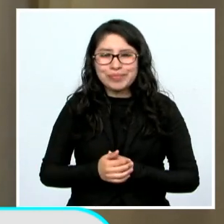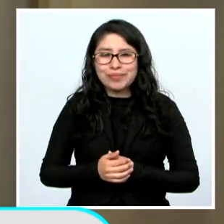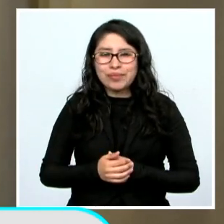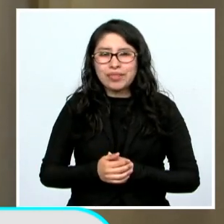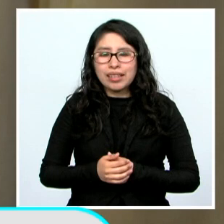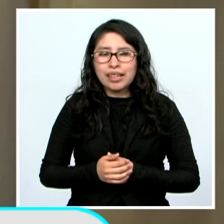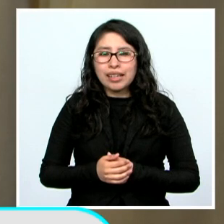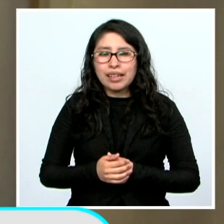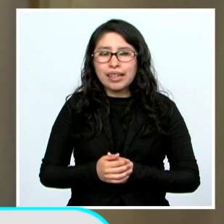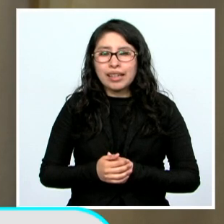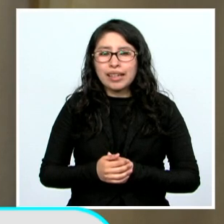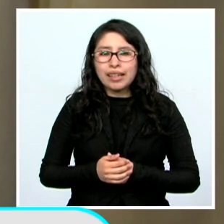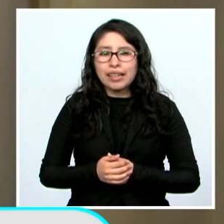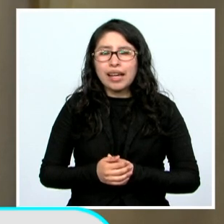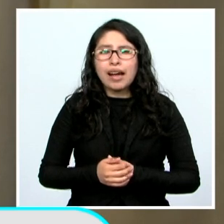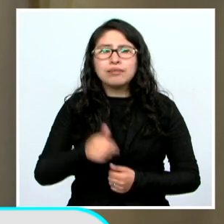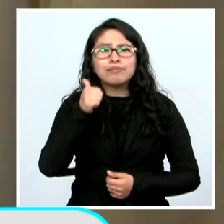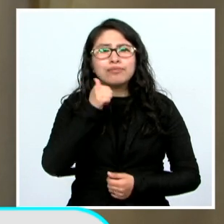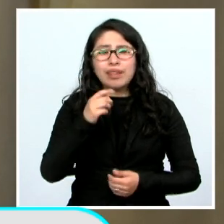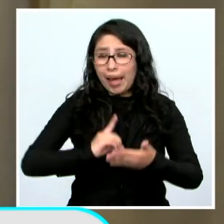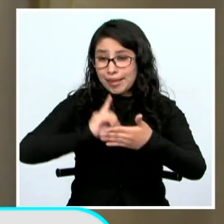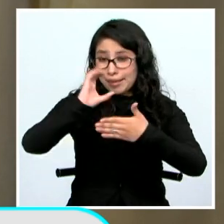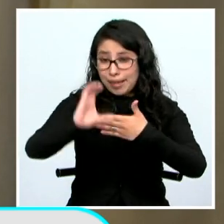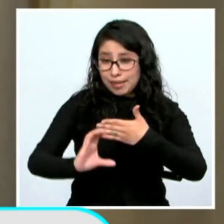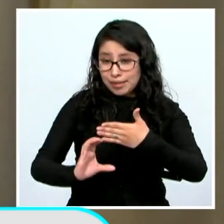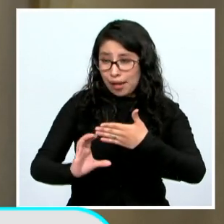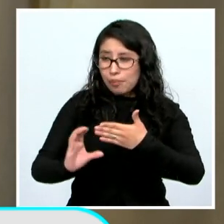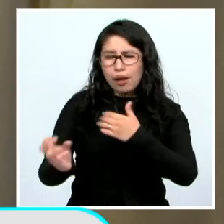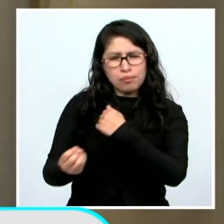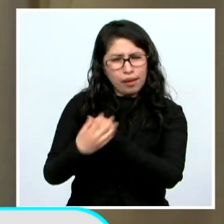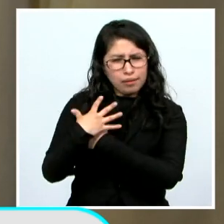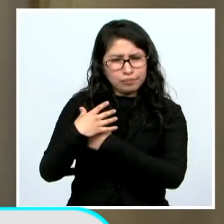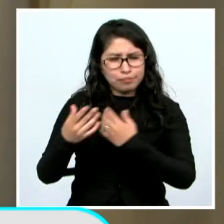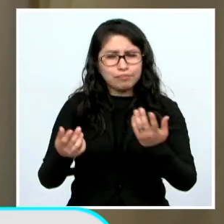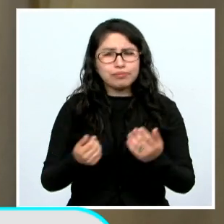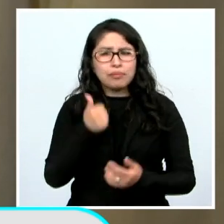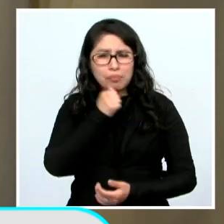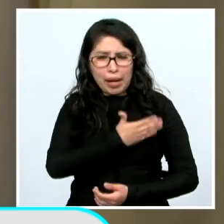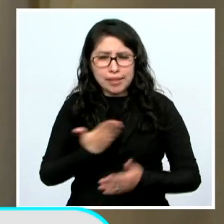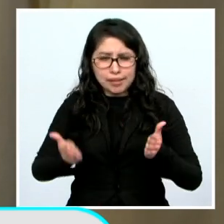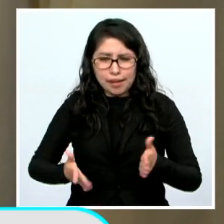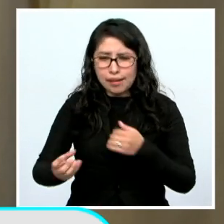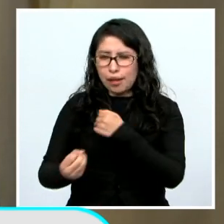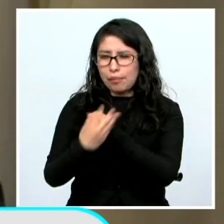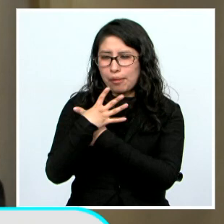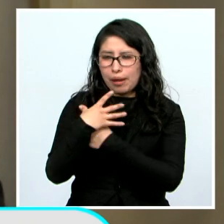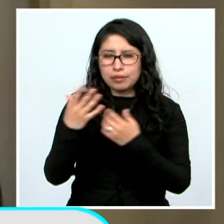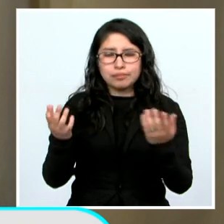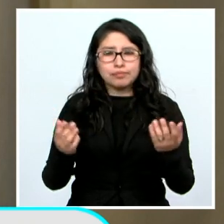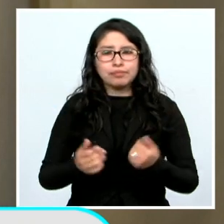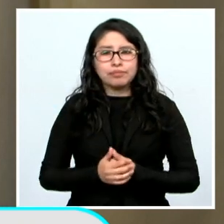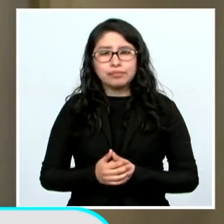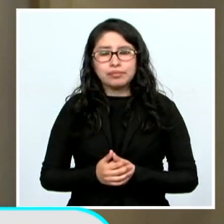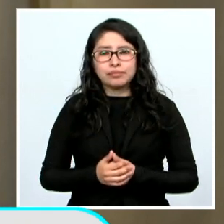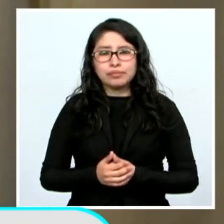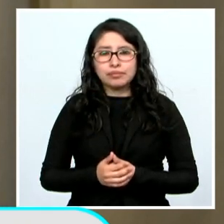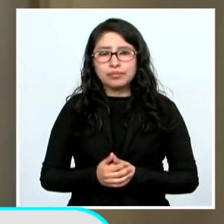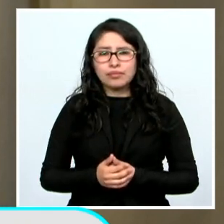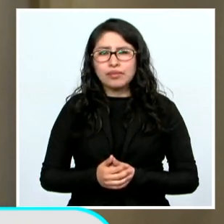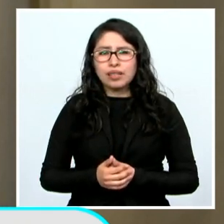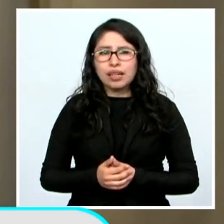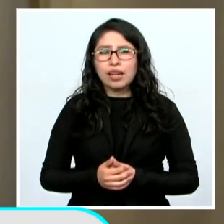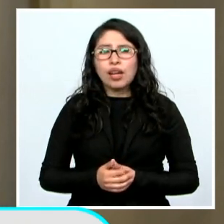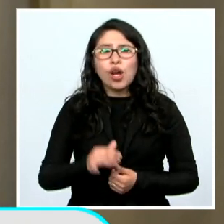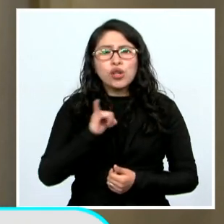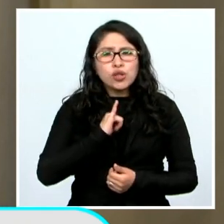Vicente. Ahí la presidenta me comentaba algo, me dice, Juan Carlos, ni siquiera se mencionaba que usted podía ser candidata. Decía, lo